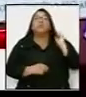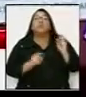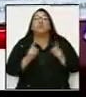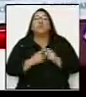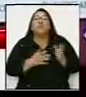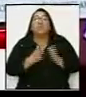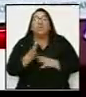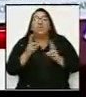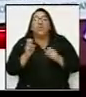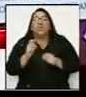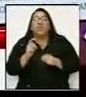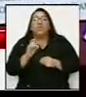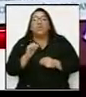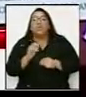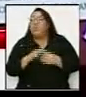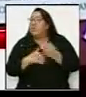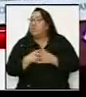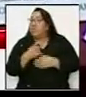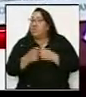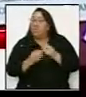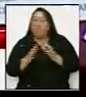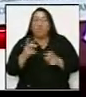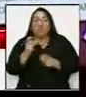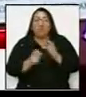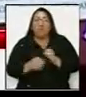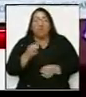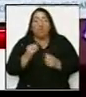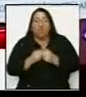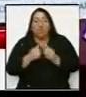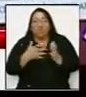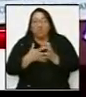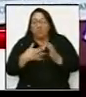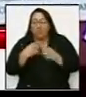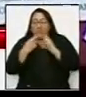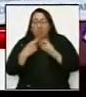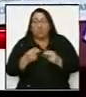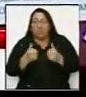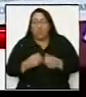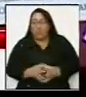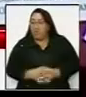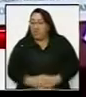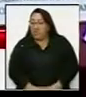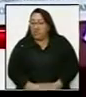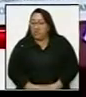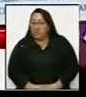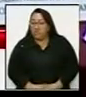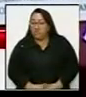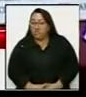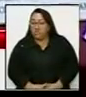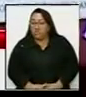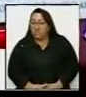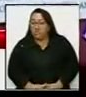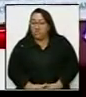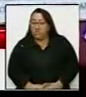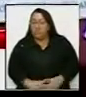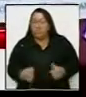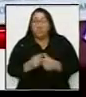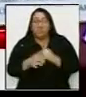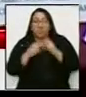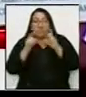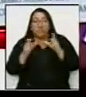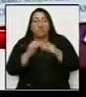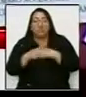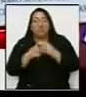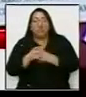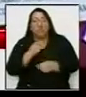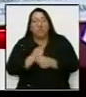llevando el tema de citar y tomar declaraciones a cualquier persona cuyo testimonio pueda resultar útil para el esclarecimiento de los hechos en materia de verificación durante una